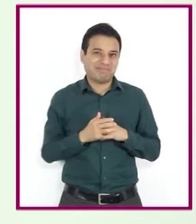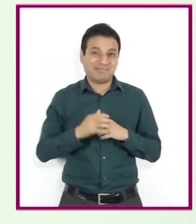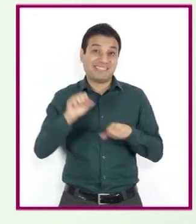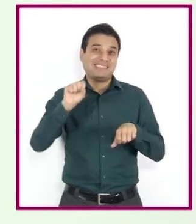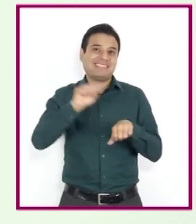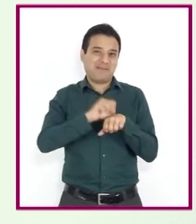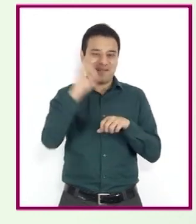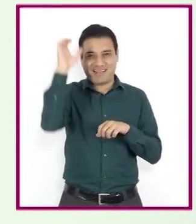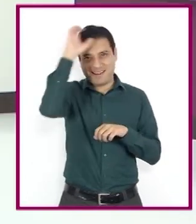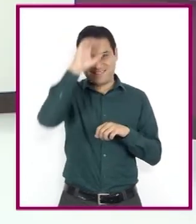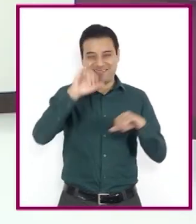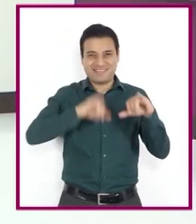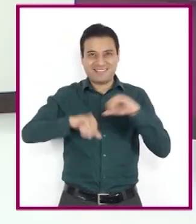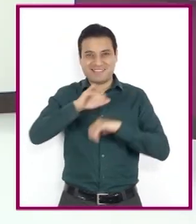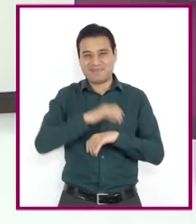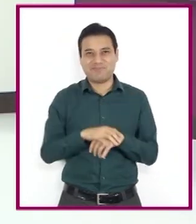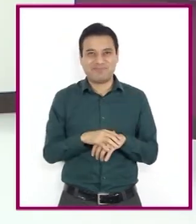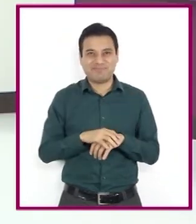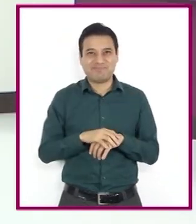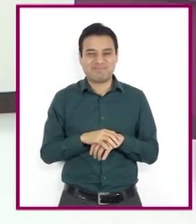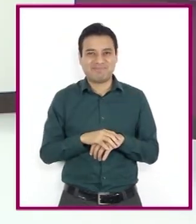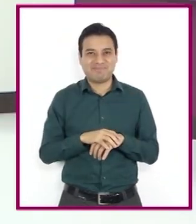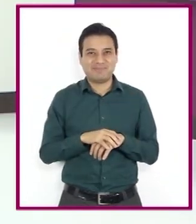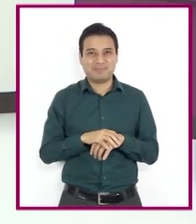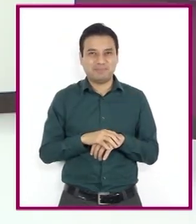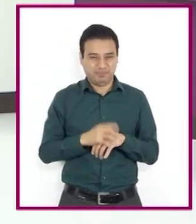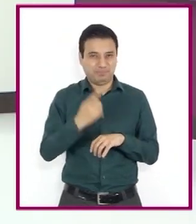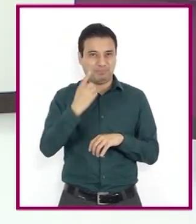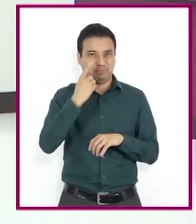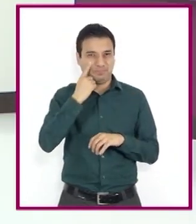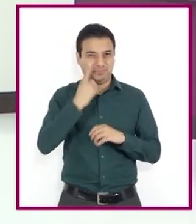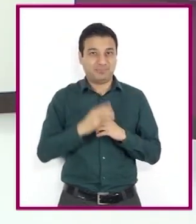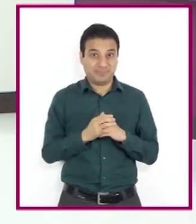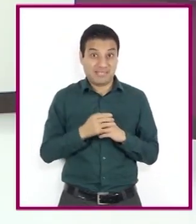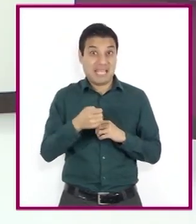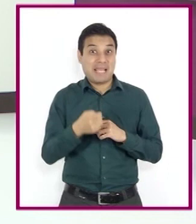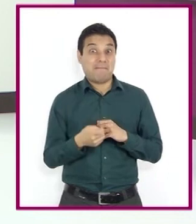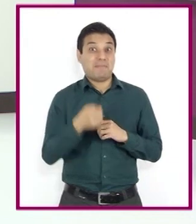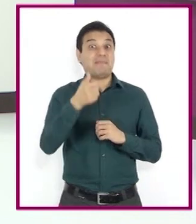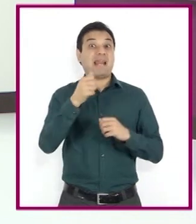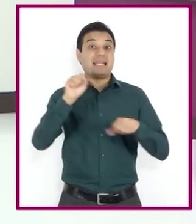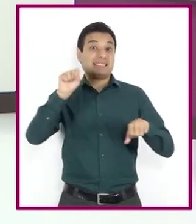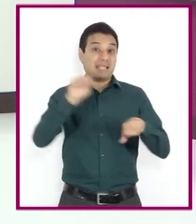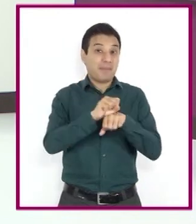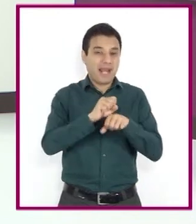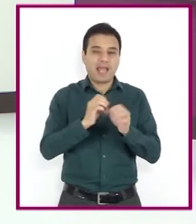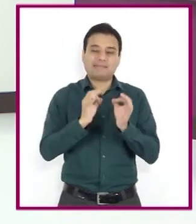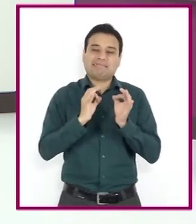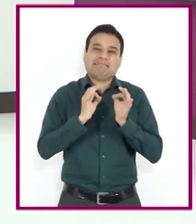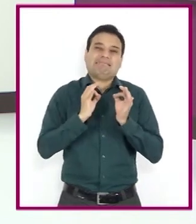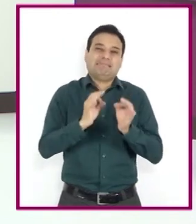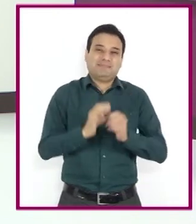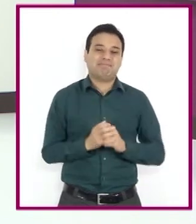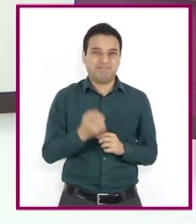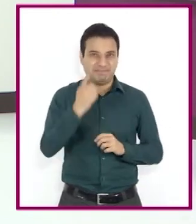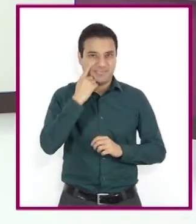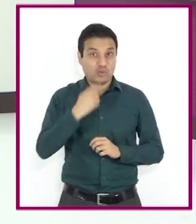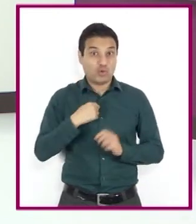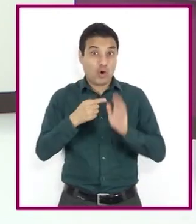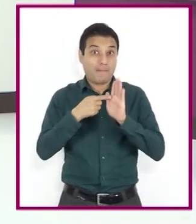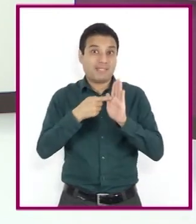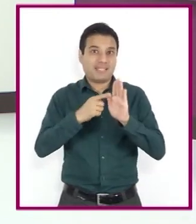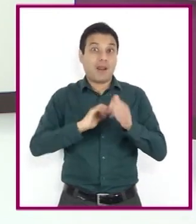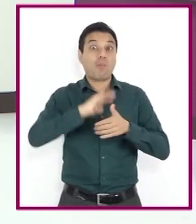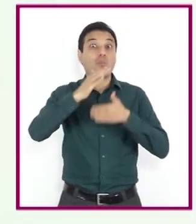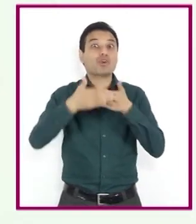de la Ciencia. ¿Qué les parece? Con el éxito de la primera semana, hemos decidido presentar otra Semana